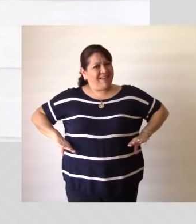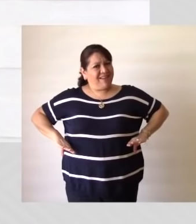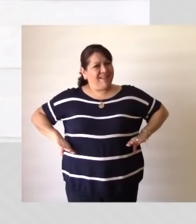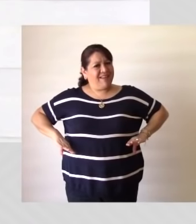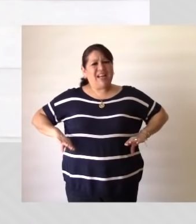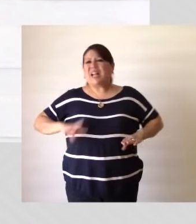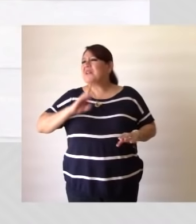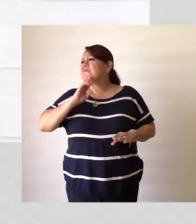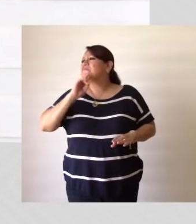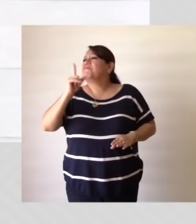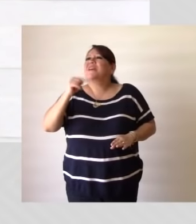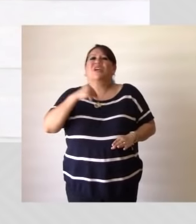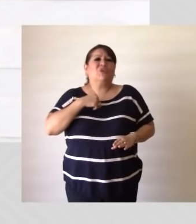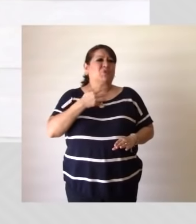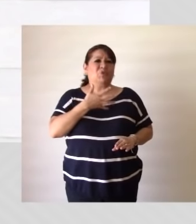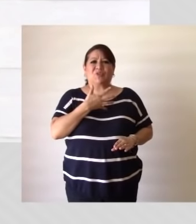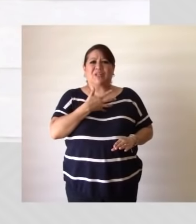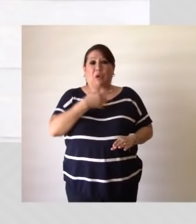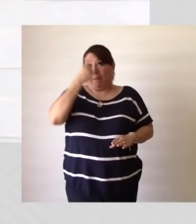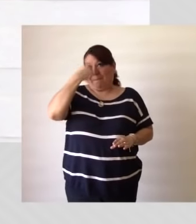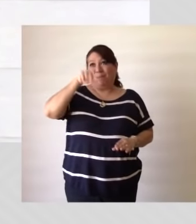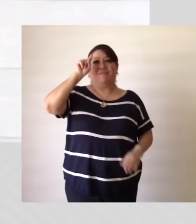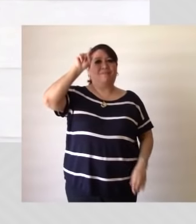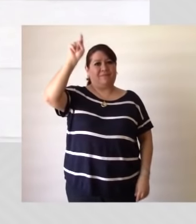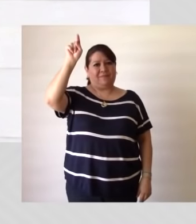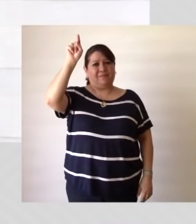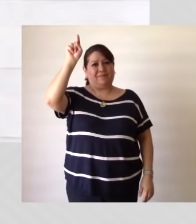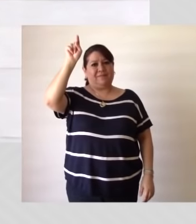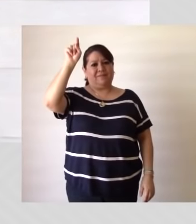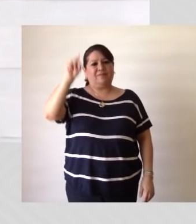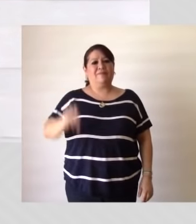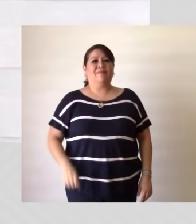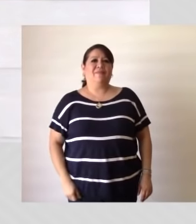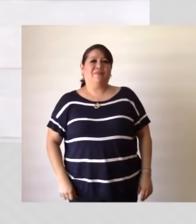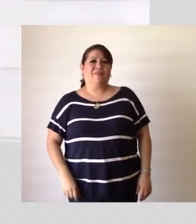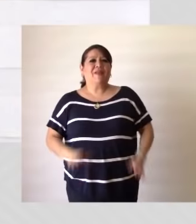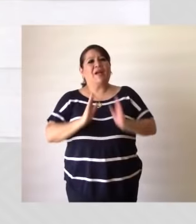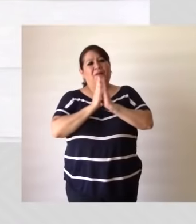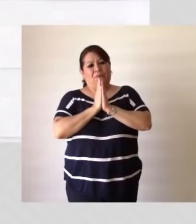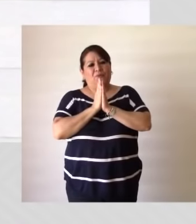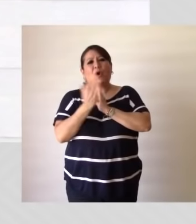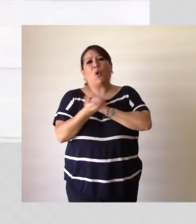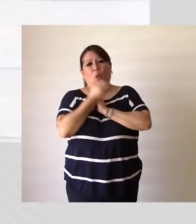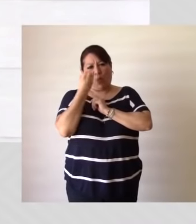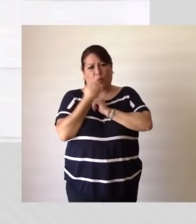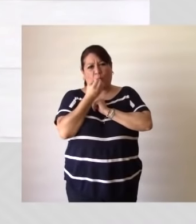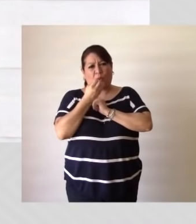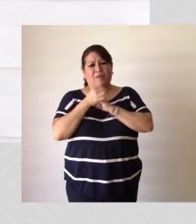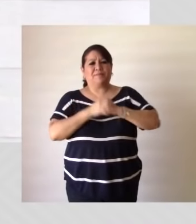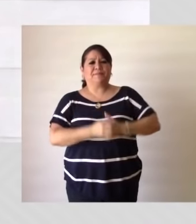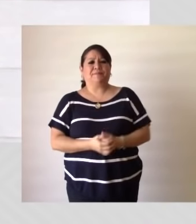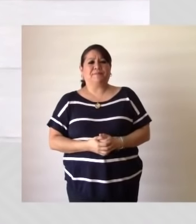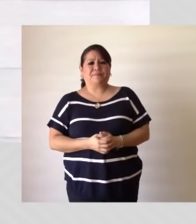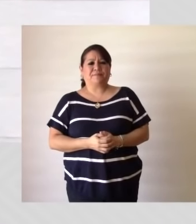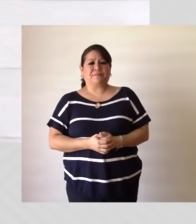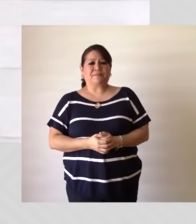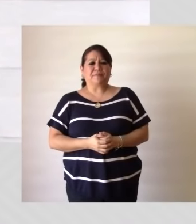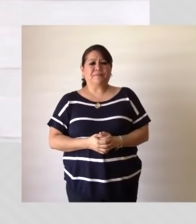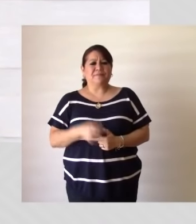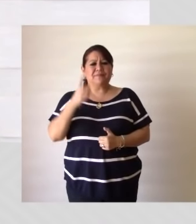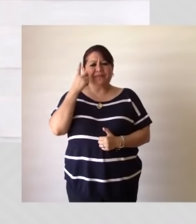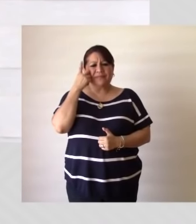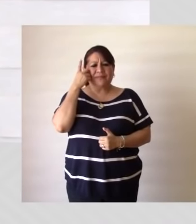nuestro dios acompáñame a hacer una oración dios en esta hora te pedimos perdón